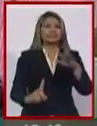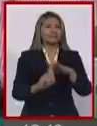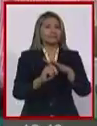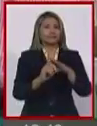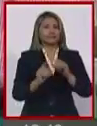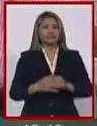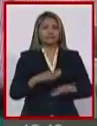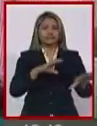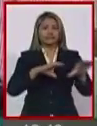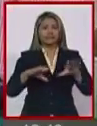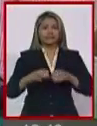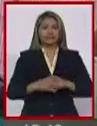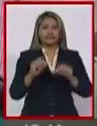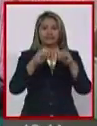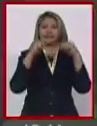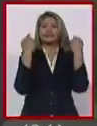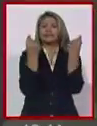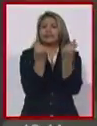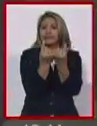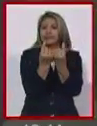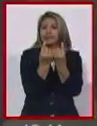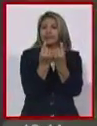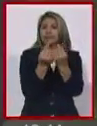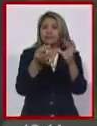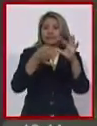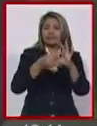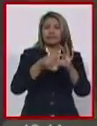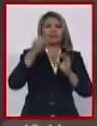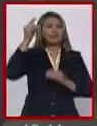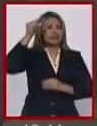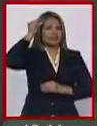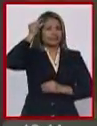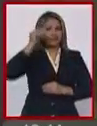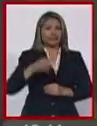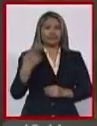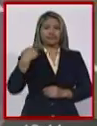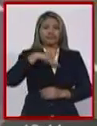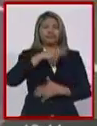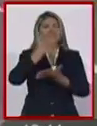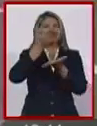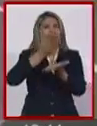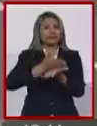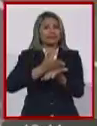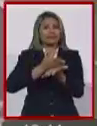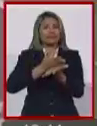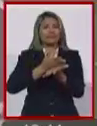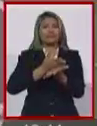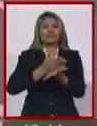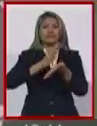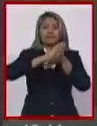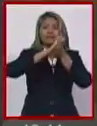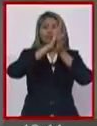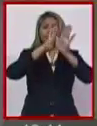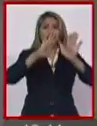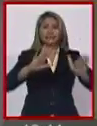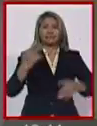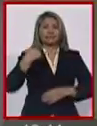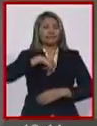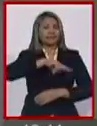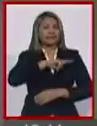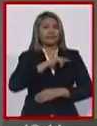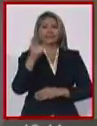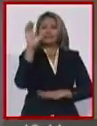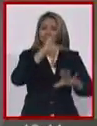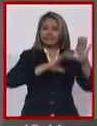puedan realizar estos grupos afines al gobierno. Nuestro paro son pacíficos.